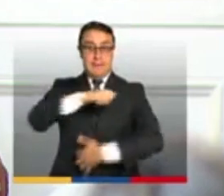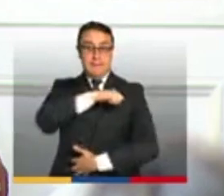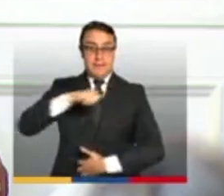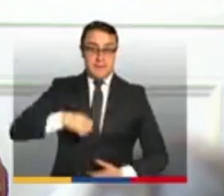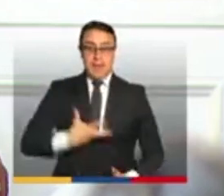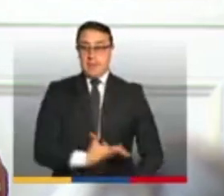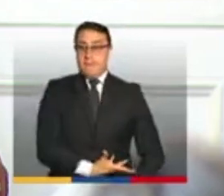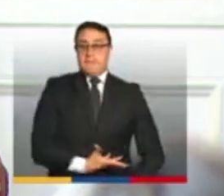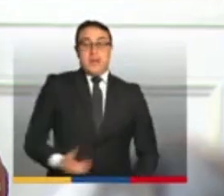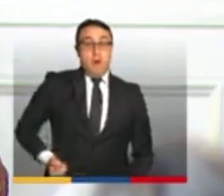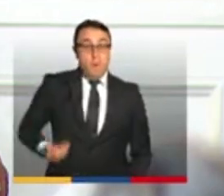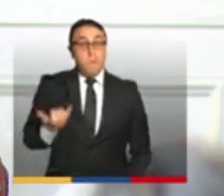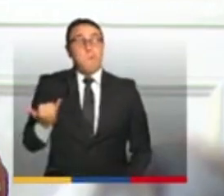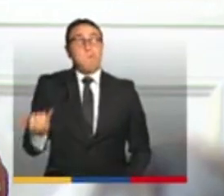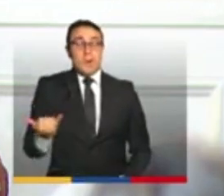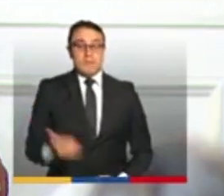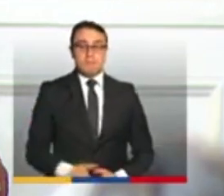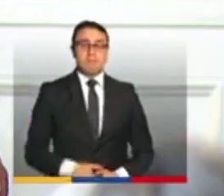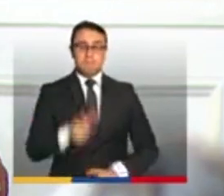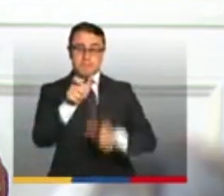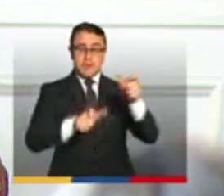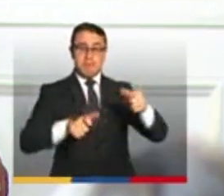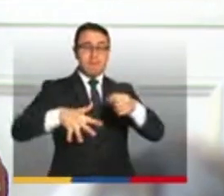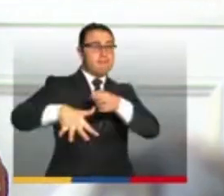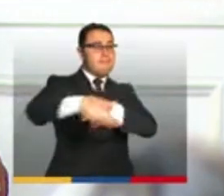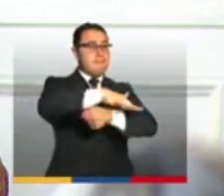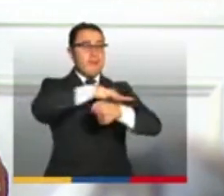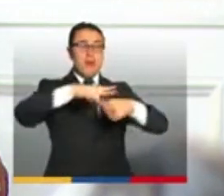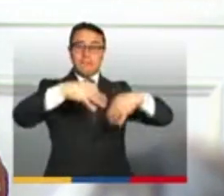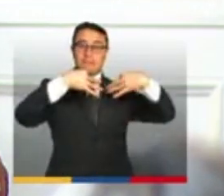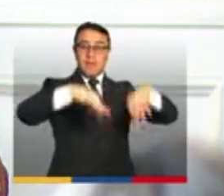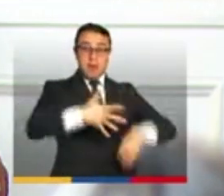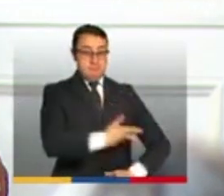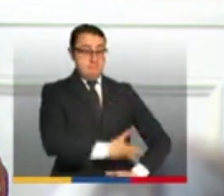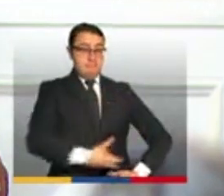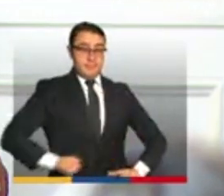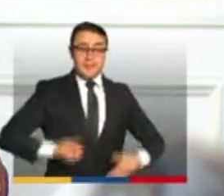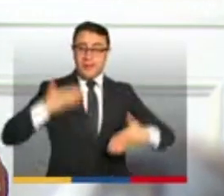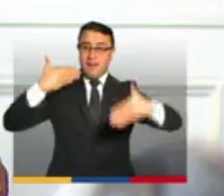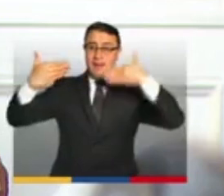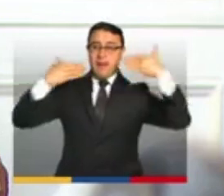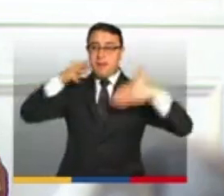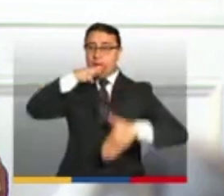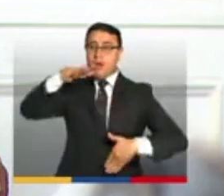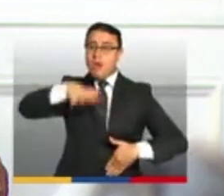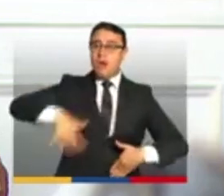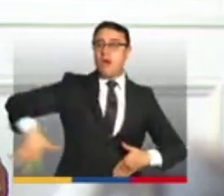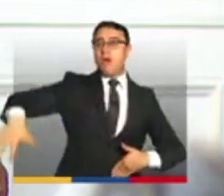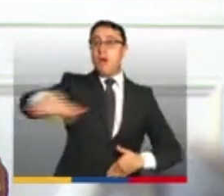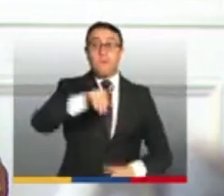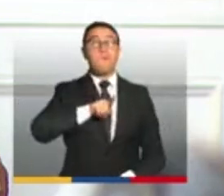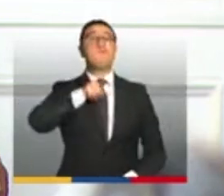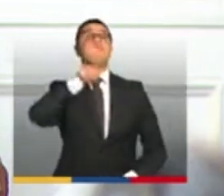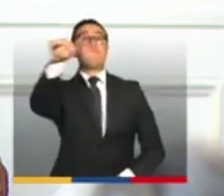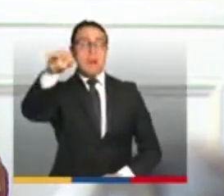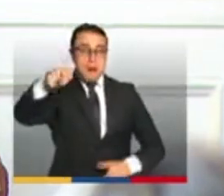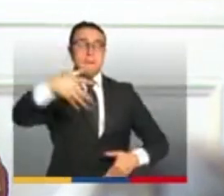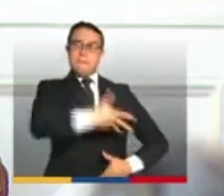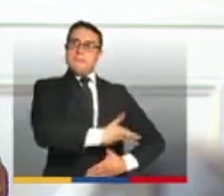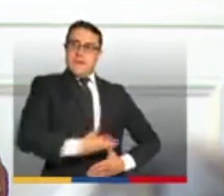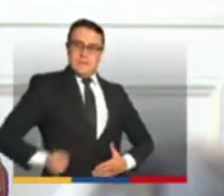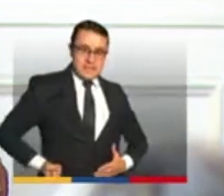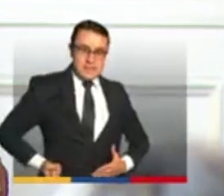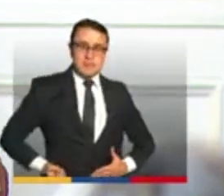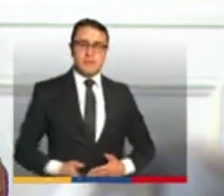que en el barrio popular hay machismo, que en la vereda campesina hay machismo, que desde la base misma de la sociedad,